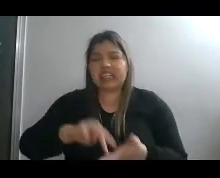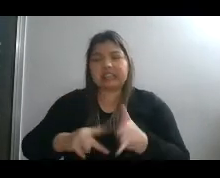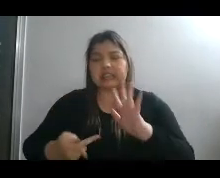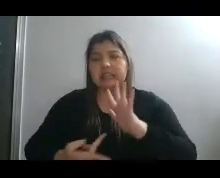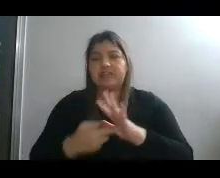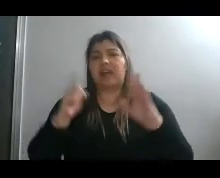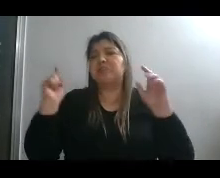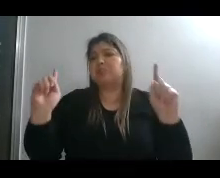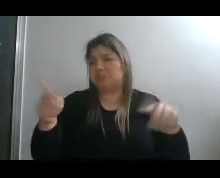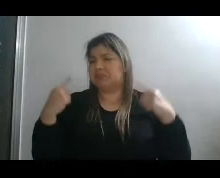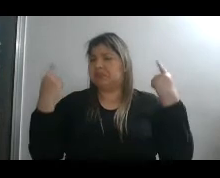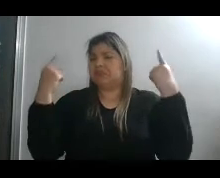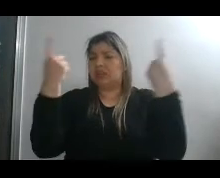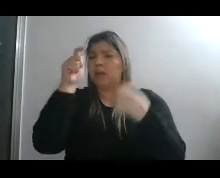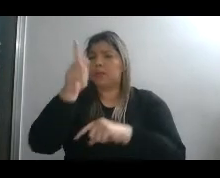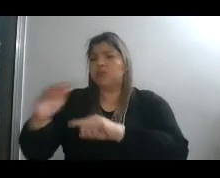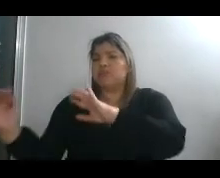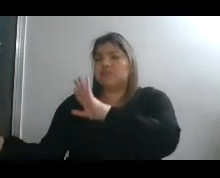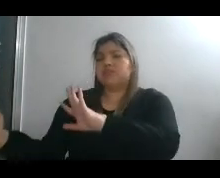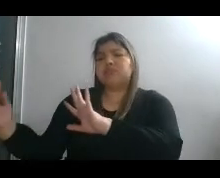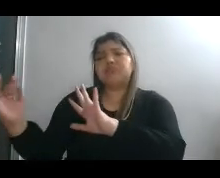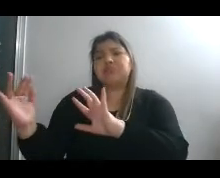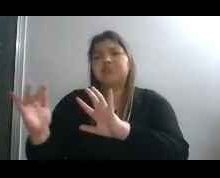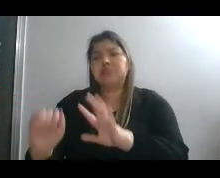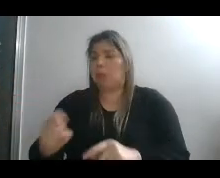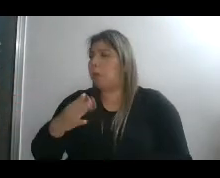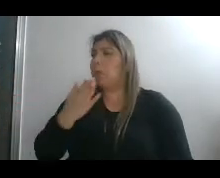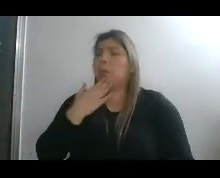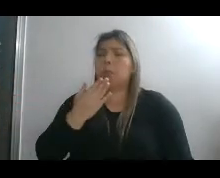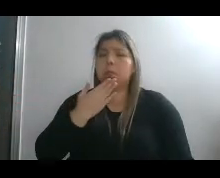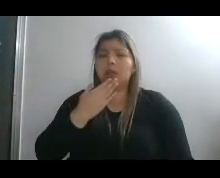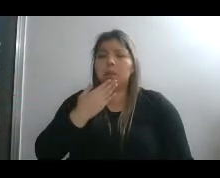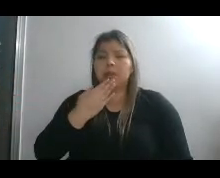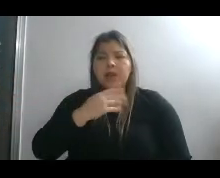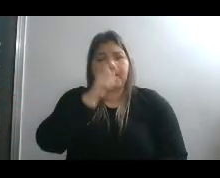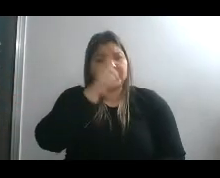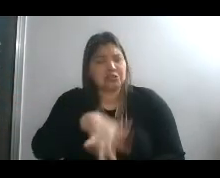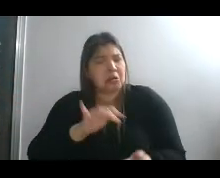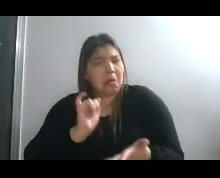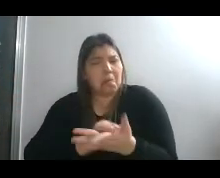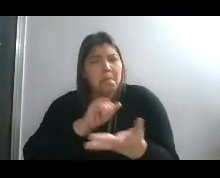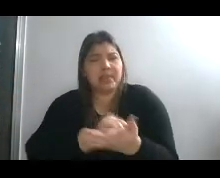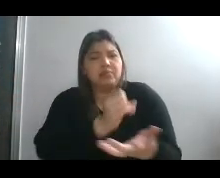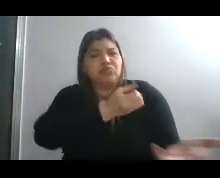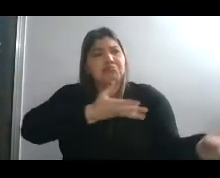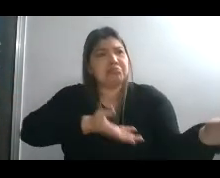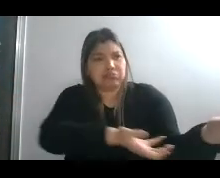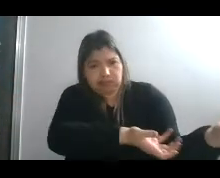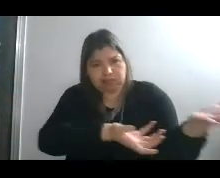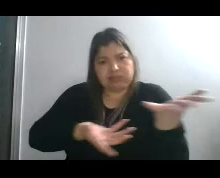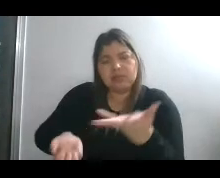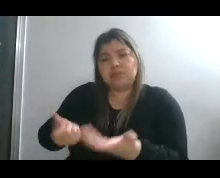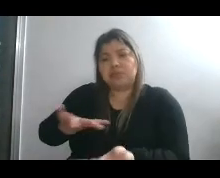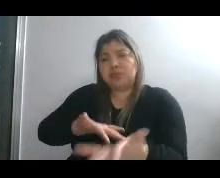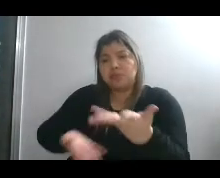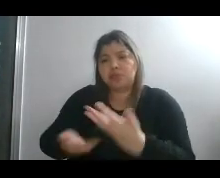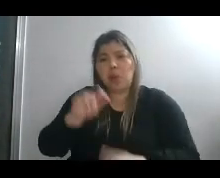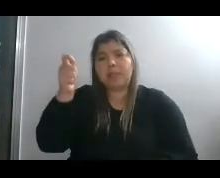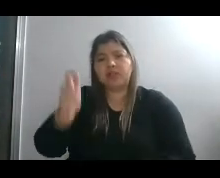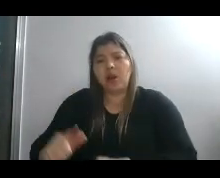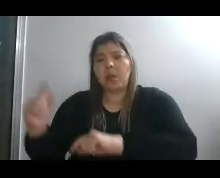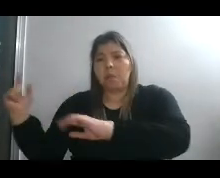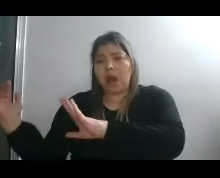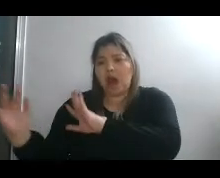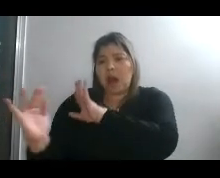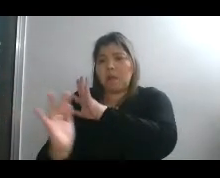una atención al paciente sin ningún cambio en las prácticas contemporáneas diarias. Me siguen llegando mi mismo número